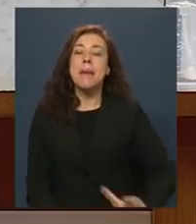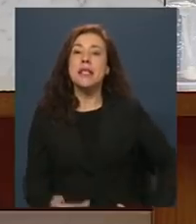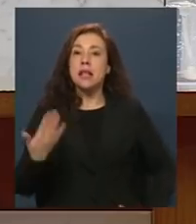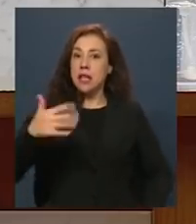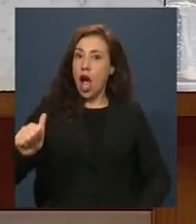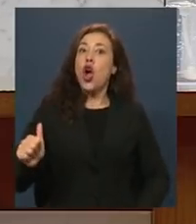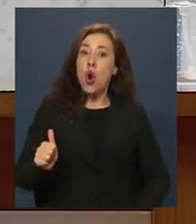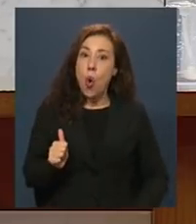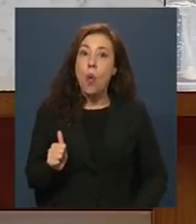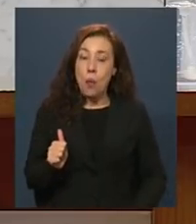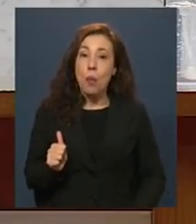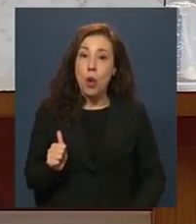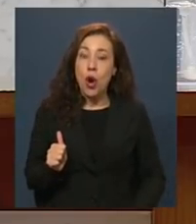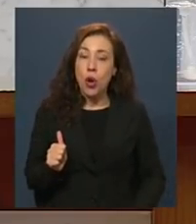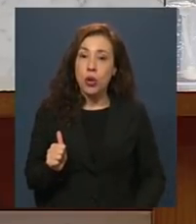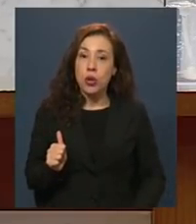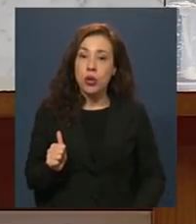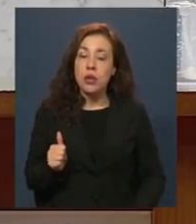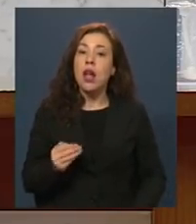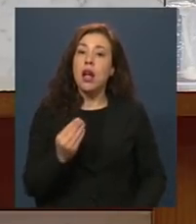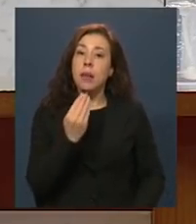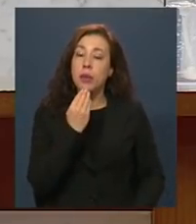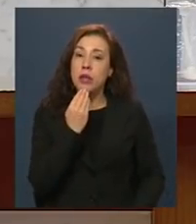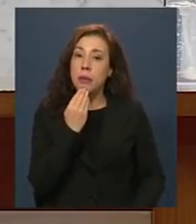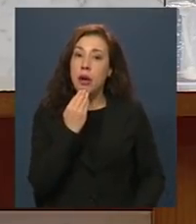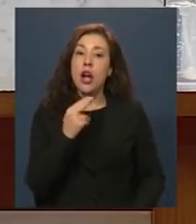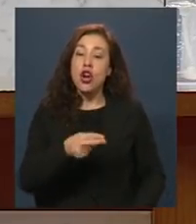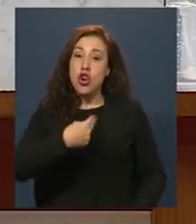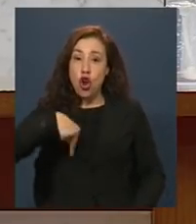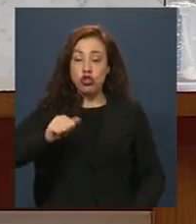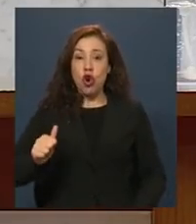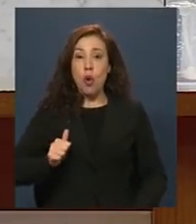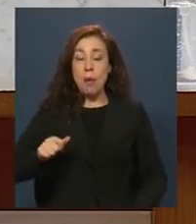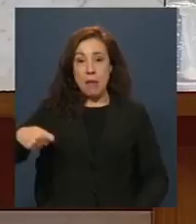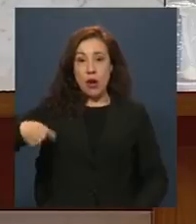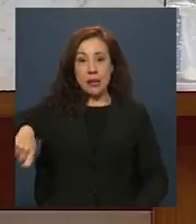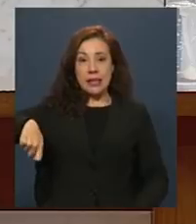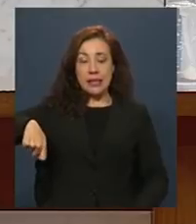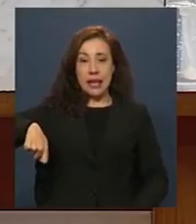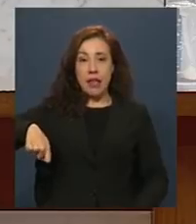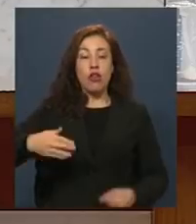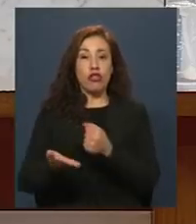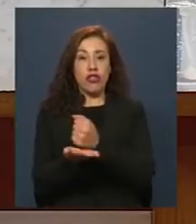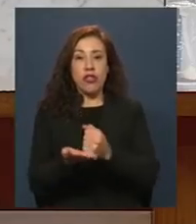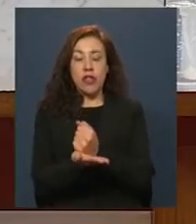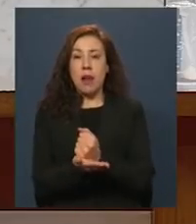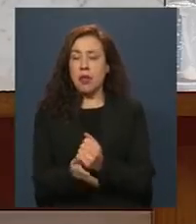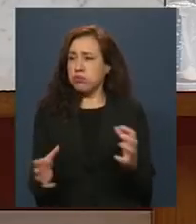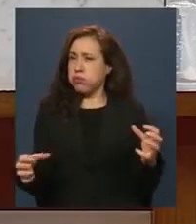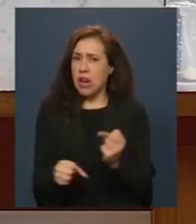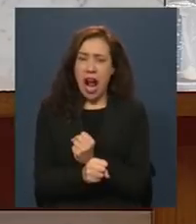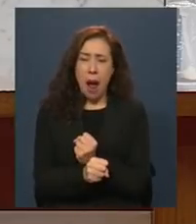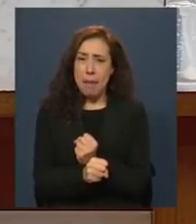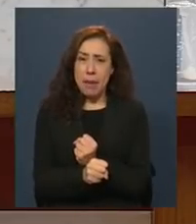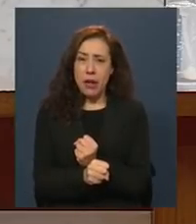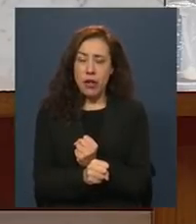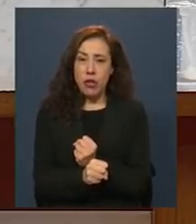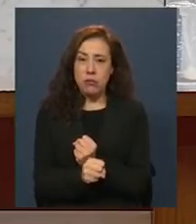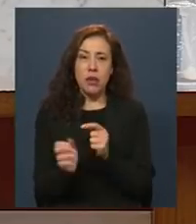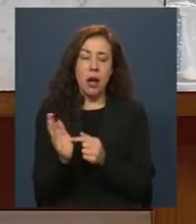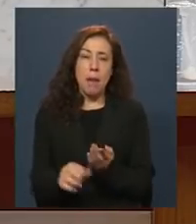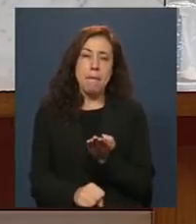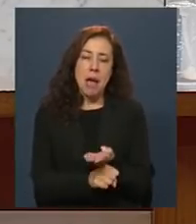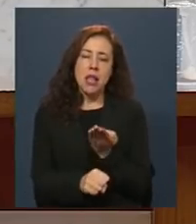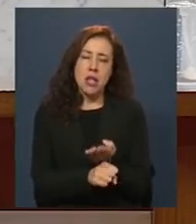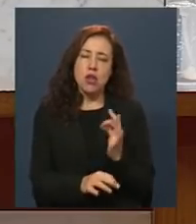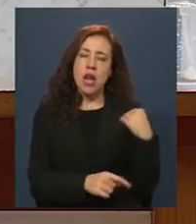cumplió, como también cumplimos en el Senado, y tramitamos con diligencia y rapidez esta demanda